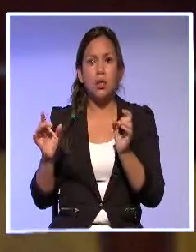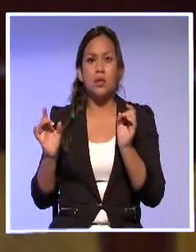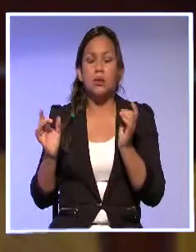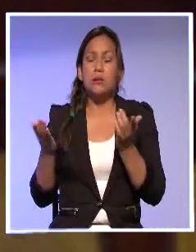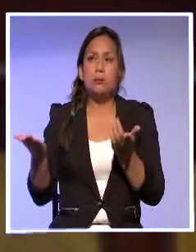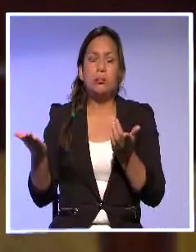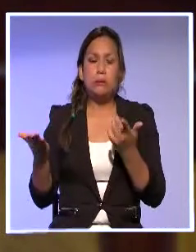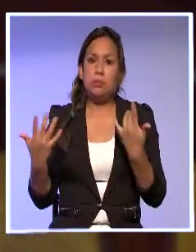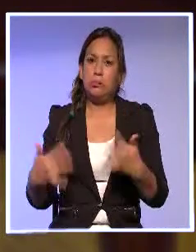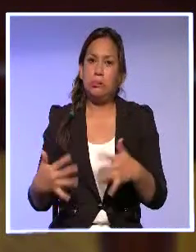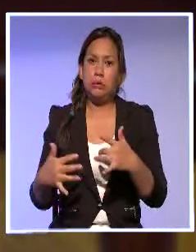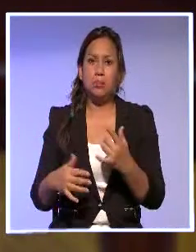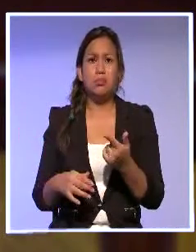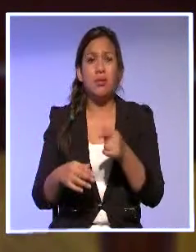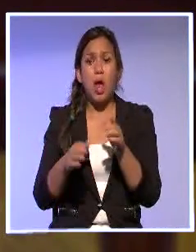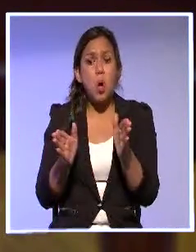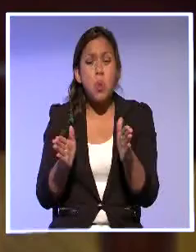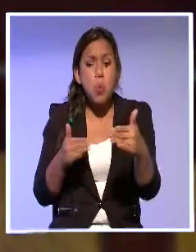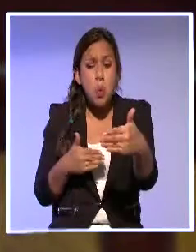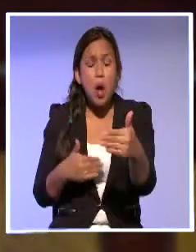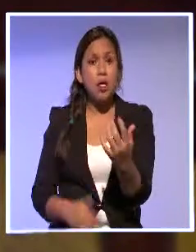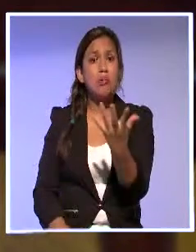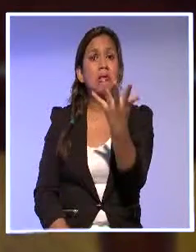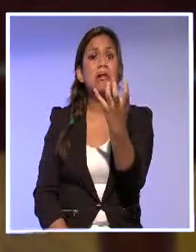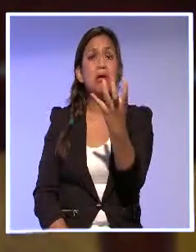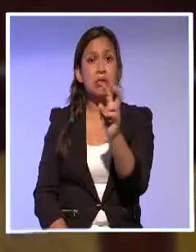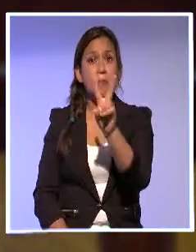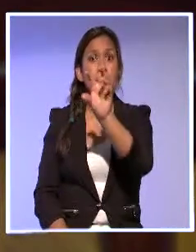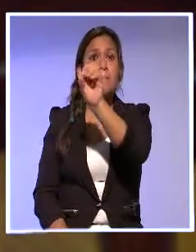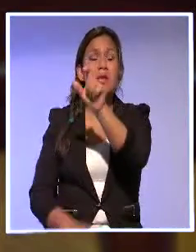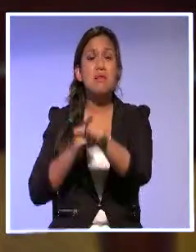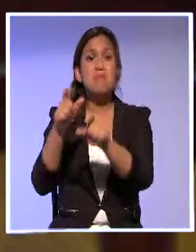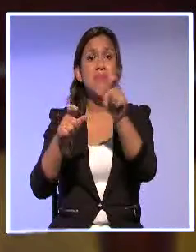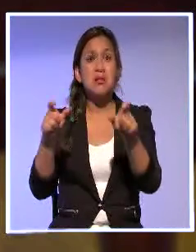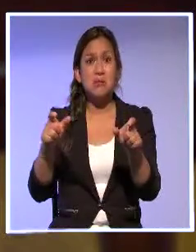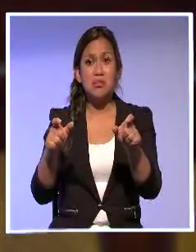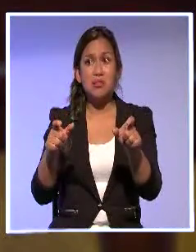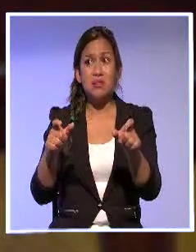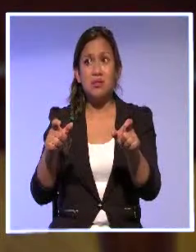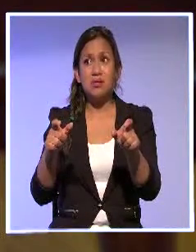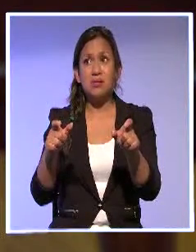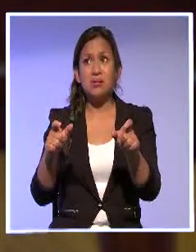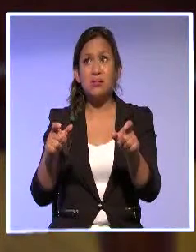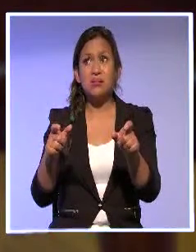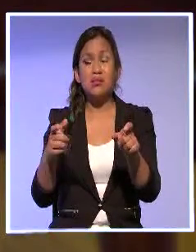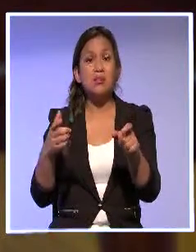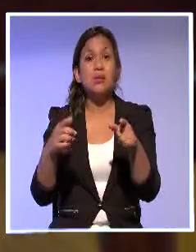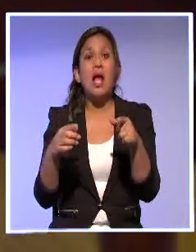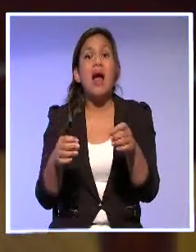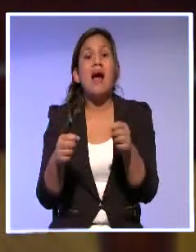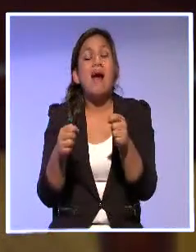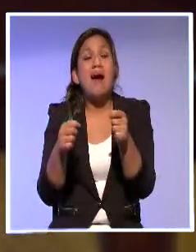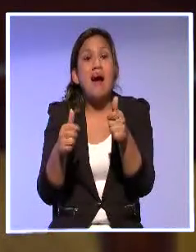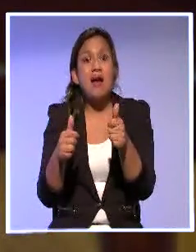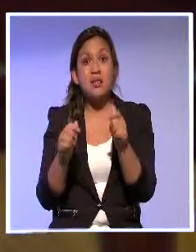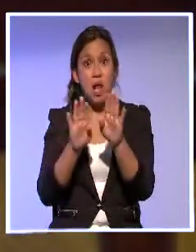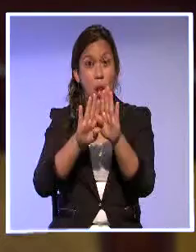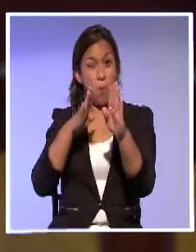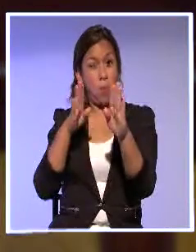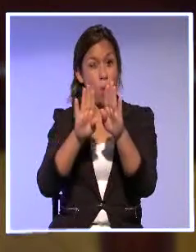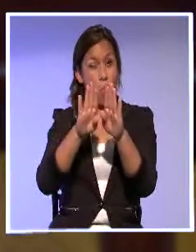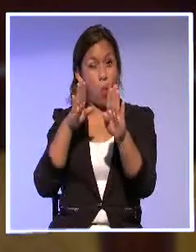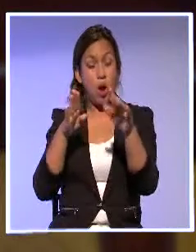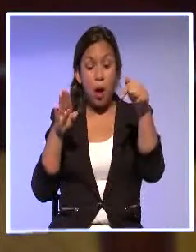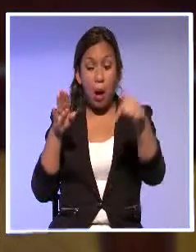habitaban entre 1520 personas y muchas veces pues tenían que dormir hasta en el portal casi de la puerta y había una sola